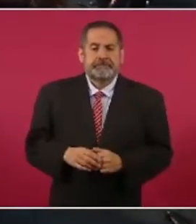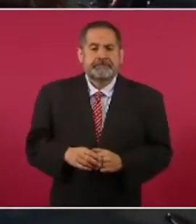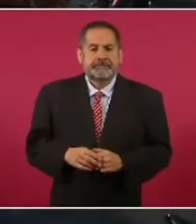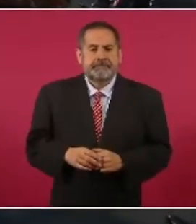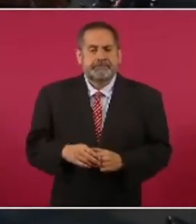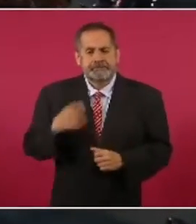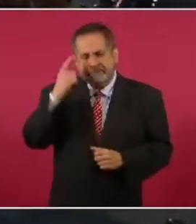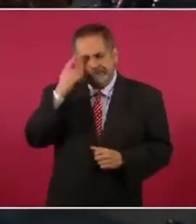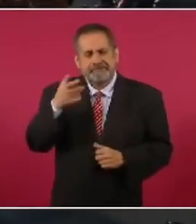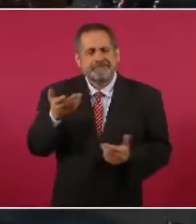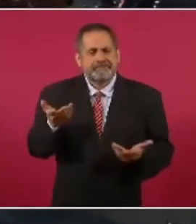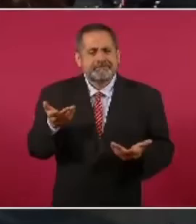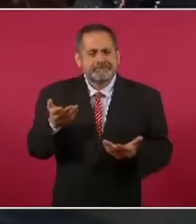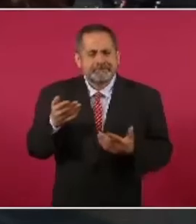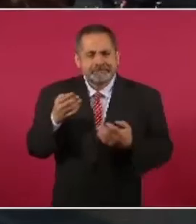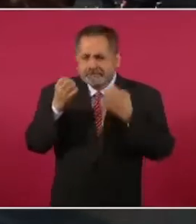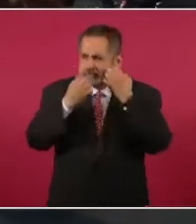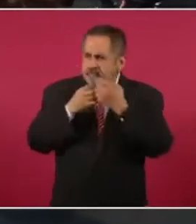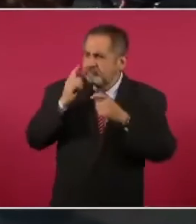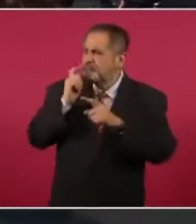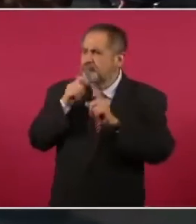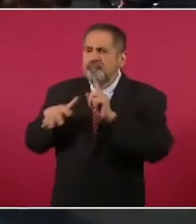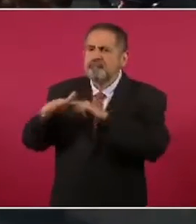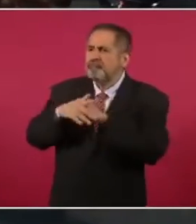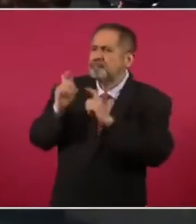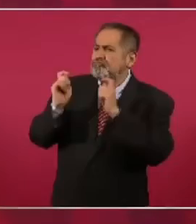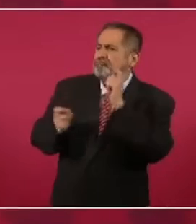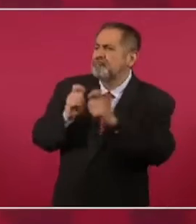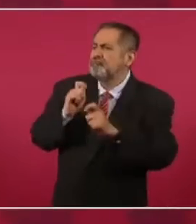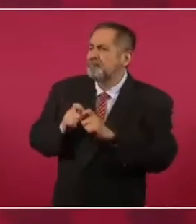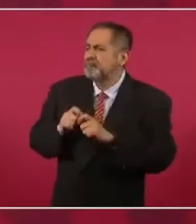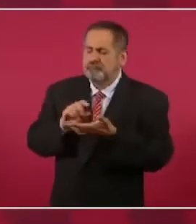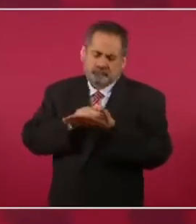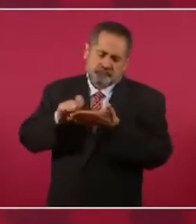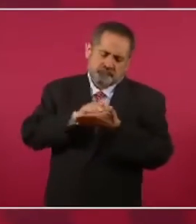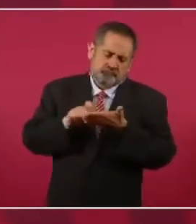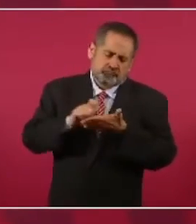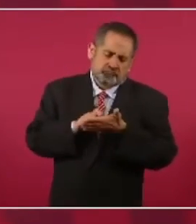¿Para qué vamos a estar analizando la realidad si no la vamos a transformar?